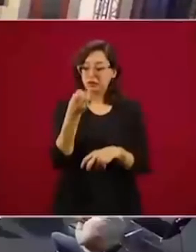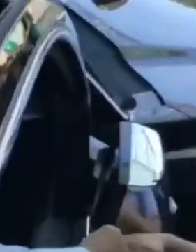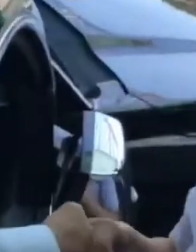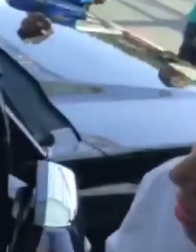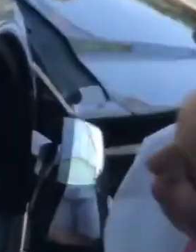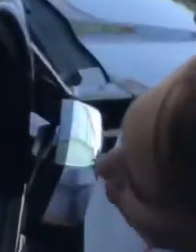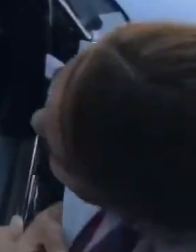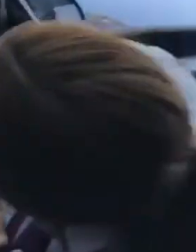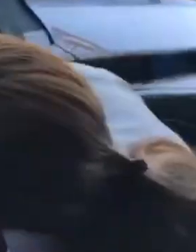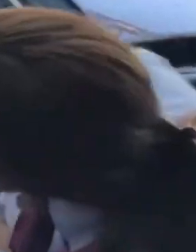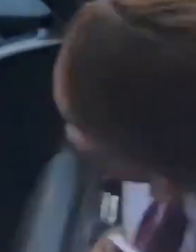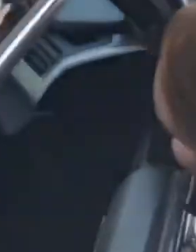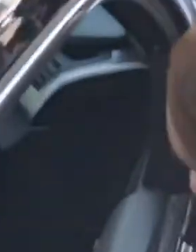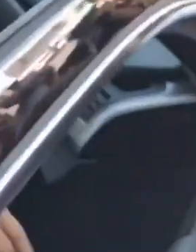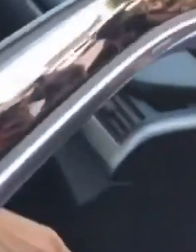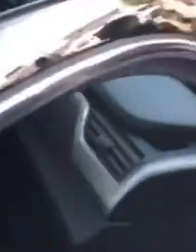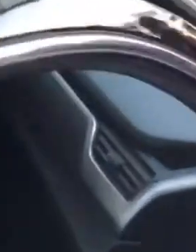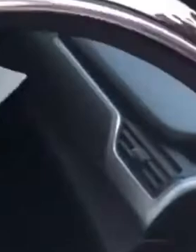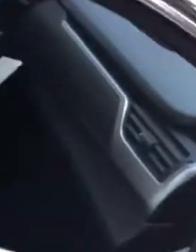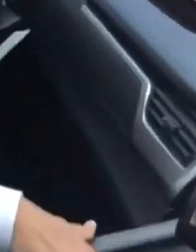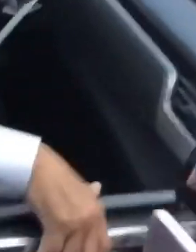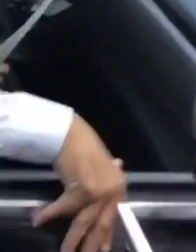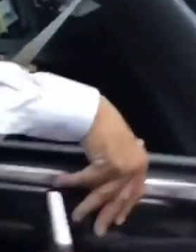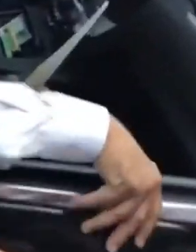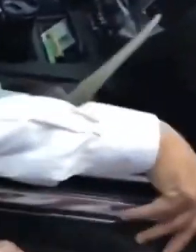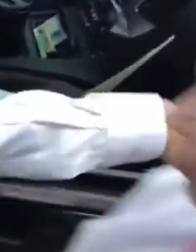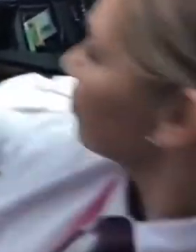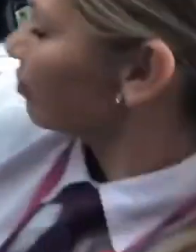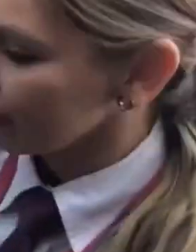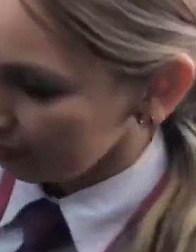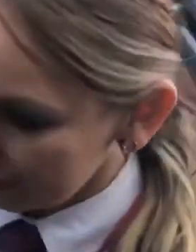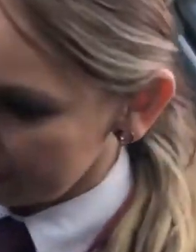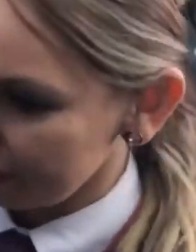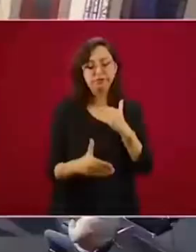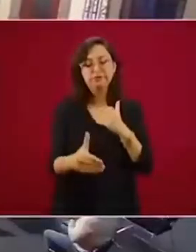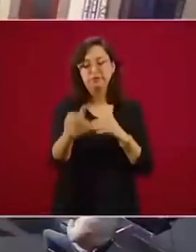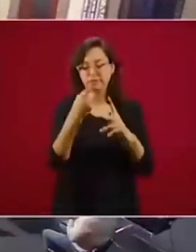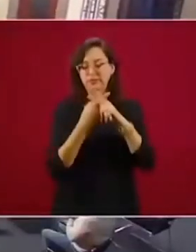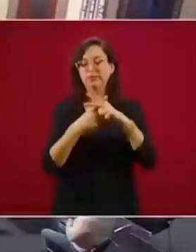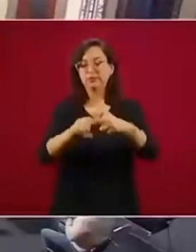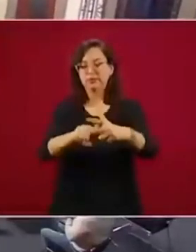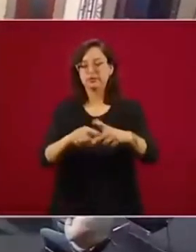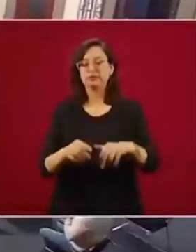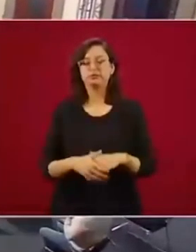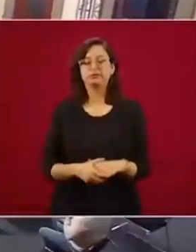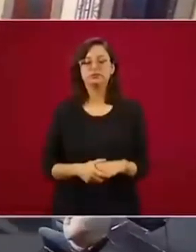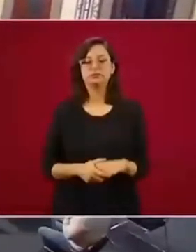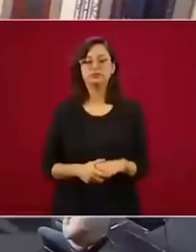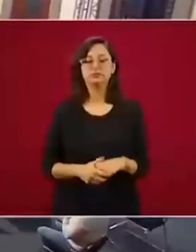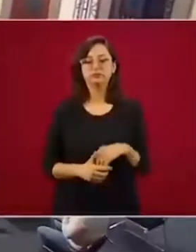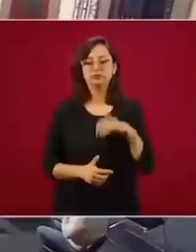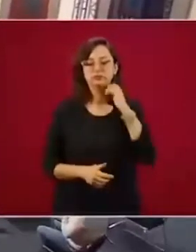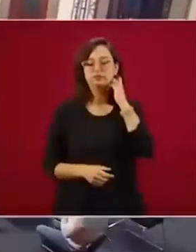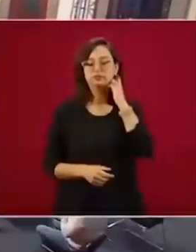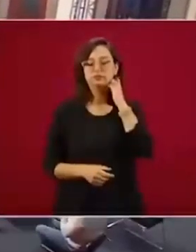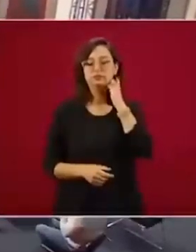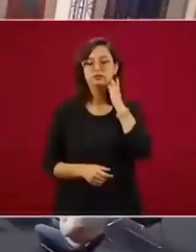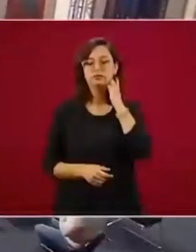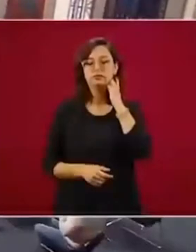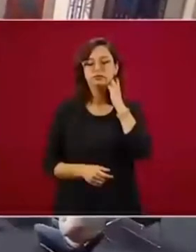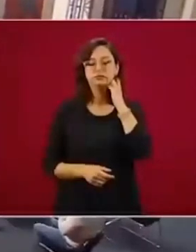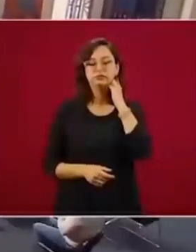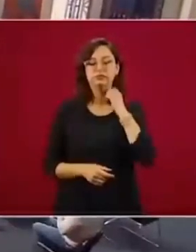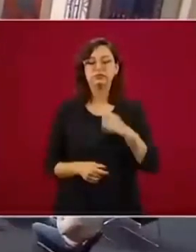visitará y al que llegará por tierra, además de que aseguró que en los eventos solo se permitirá un aforo de 50 personas para mantener las